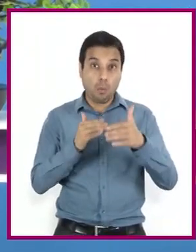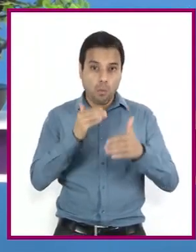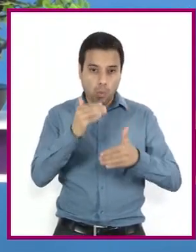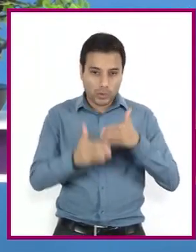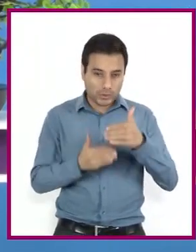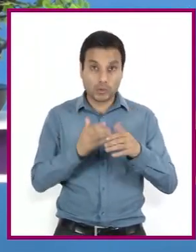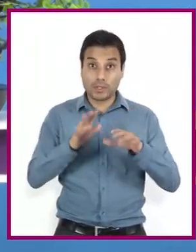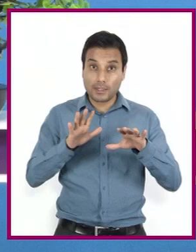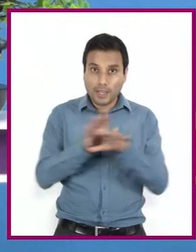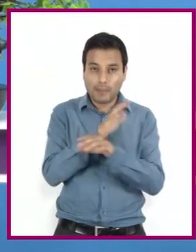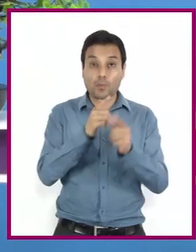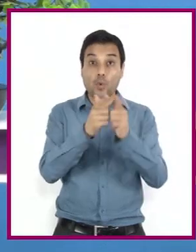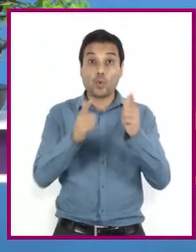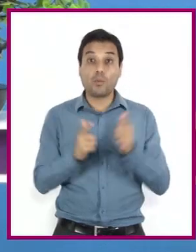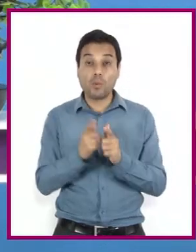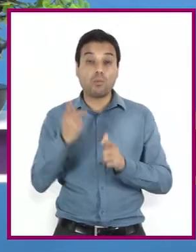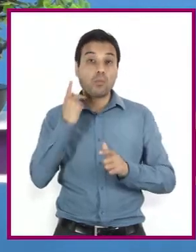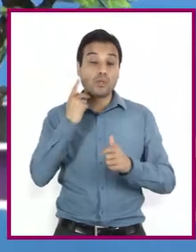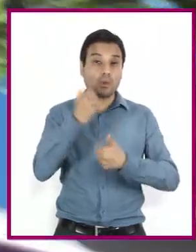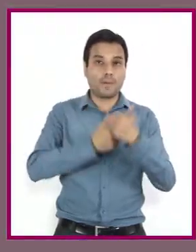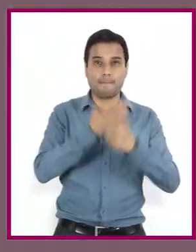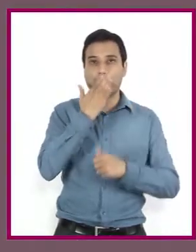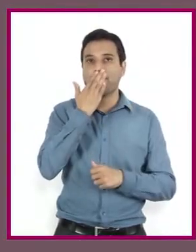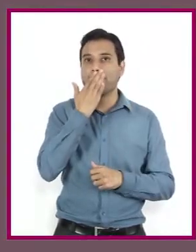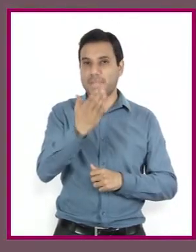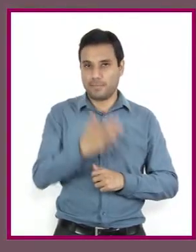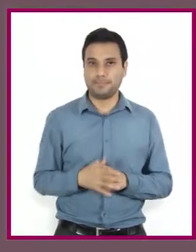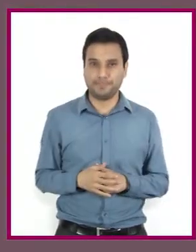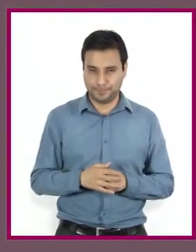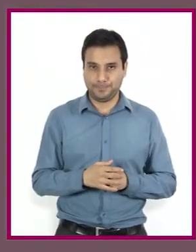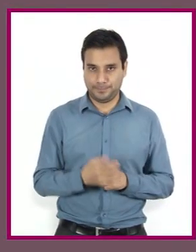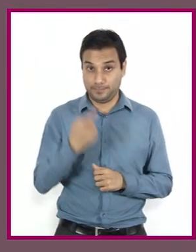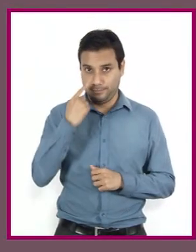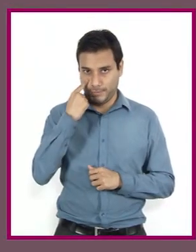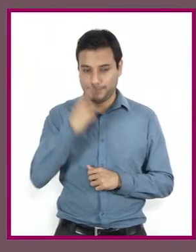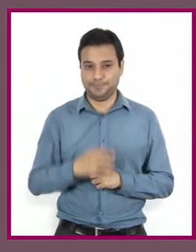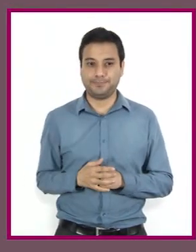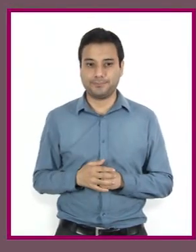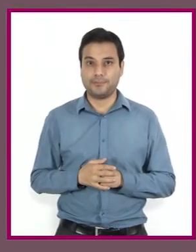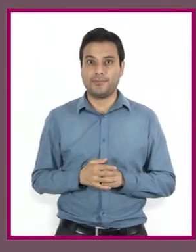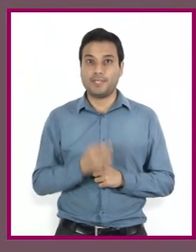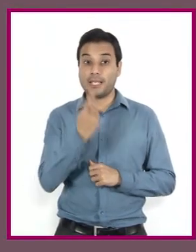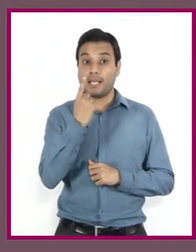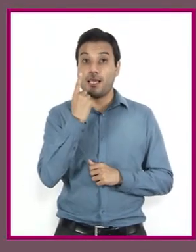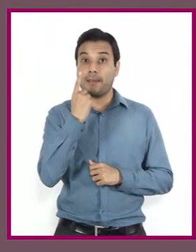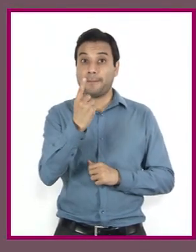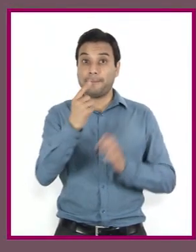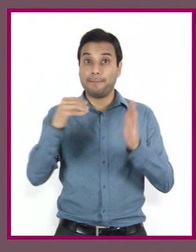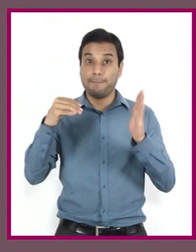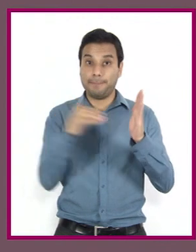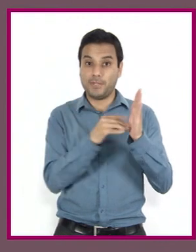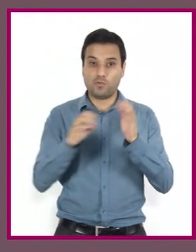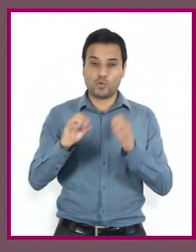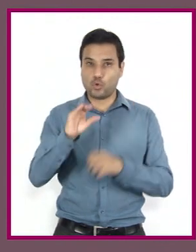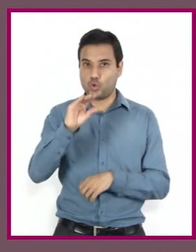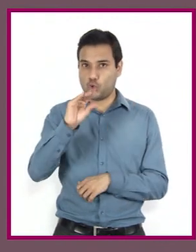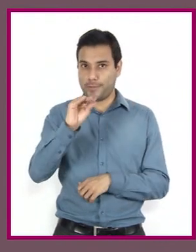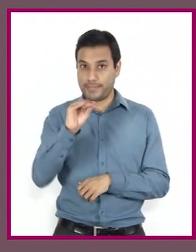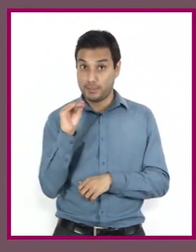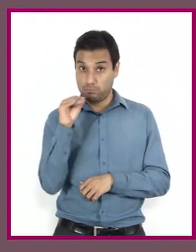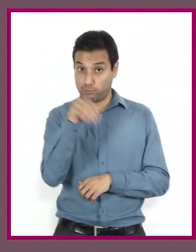alternancia política. Volvamos a la línea del tiempo. Anotaremos en la reforma de 1990 lo